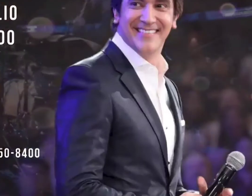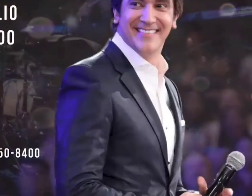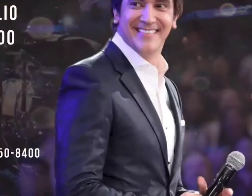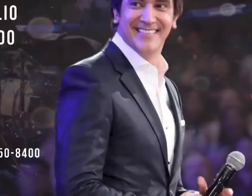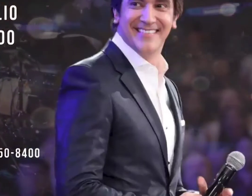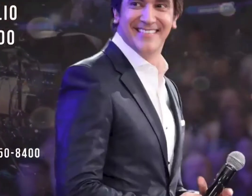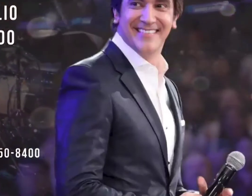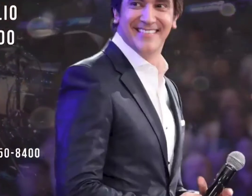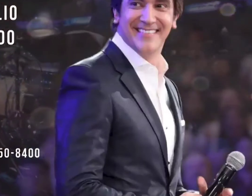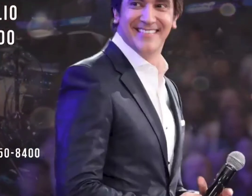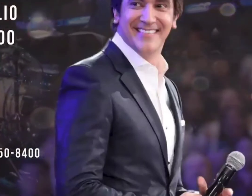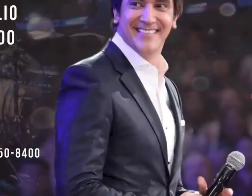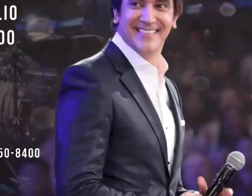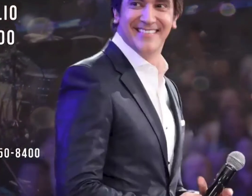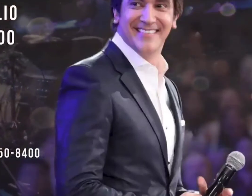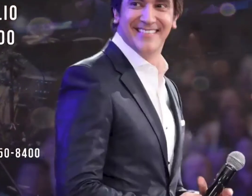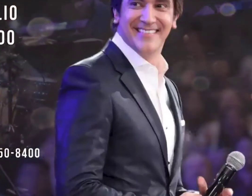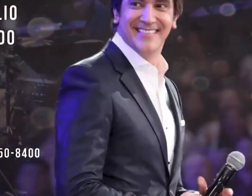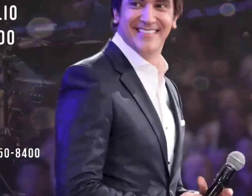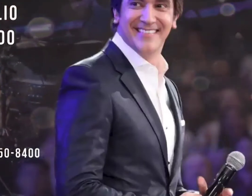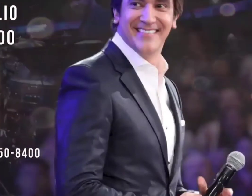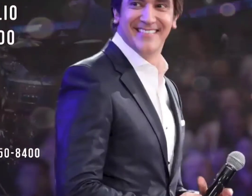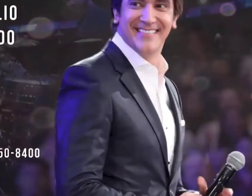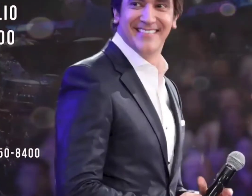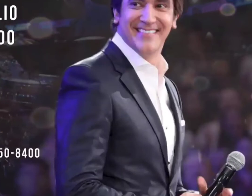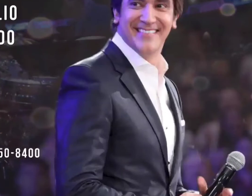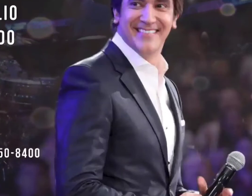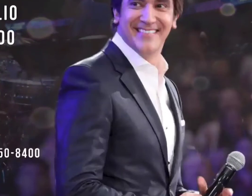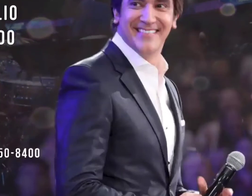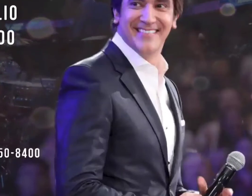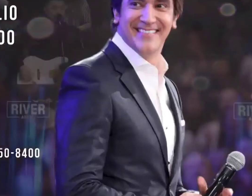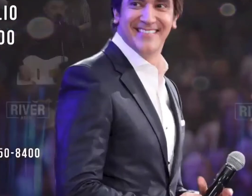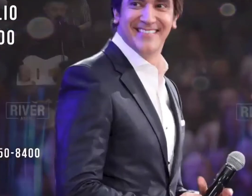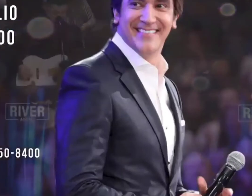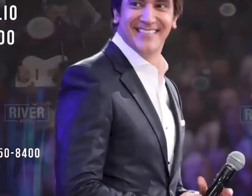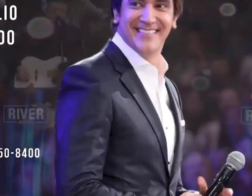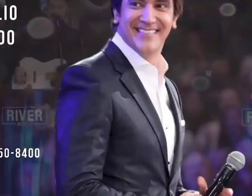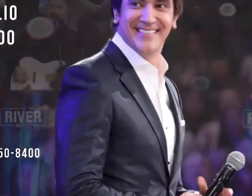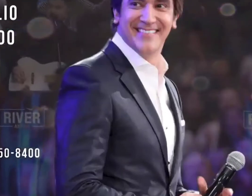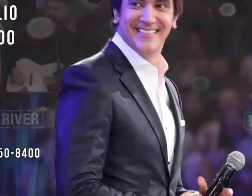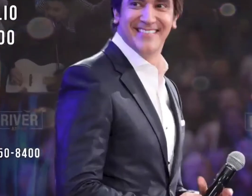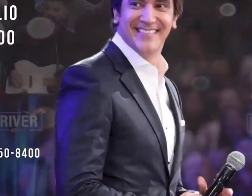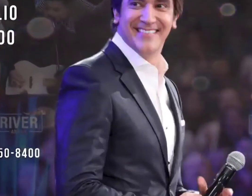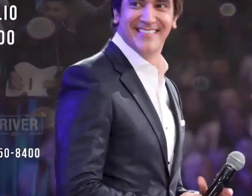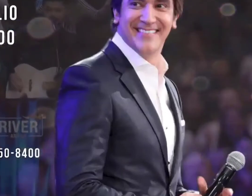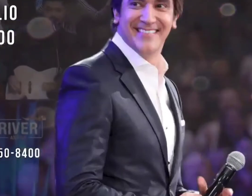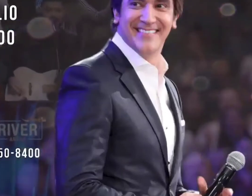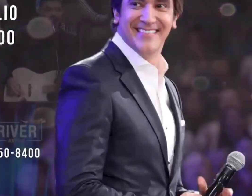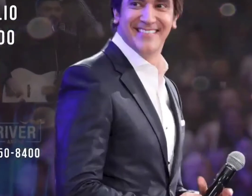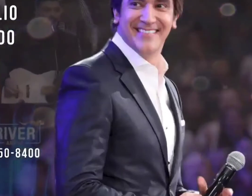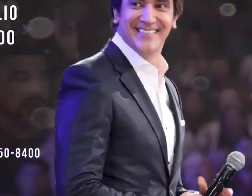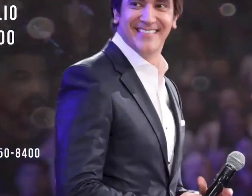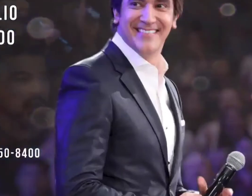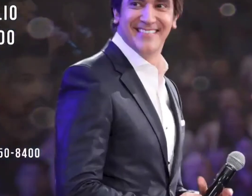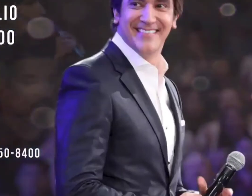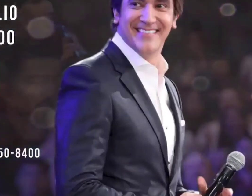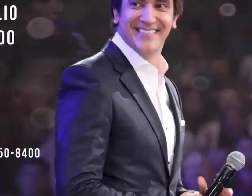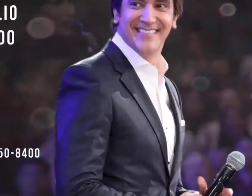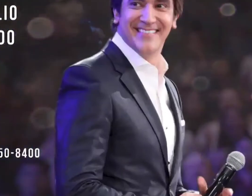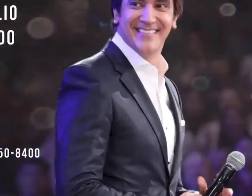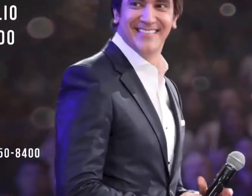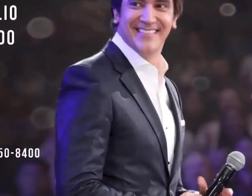Vamos a adorar, vamos a adorar. Todo el cielo espera para celebrar.